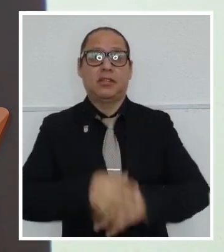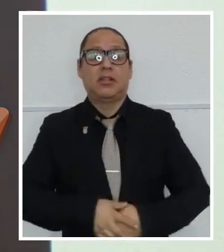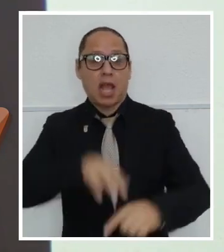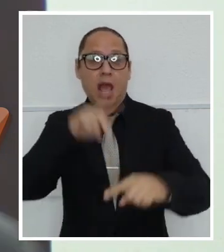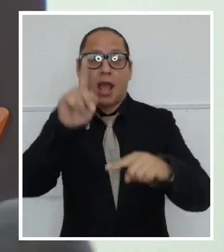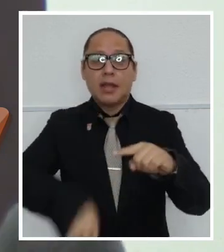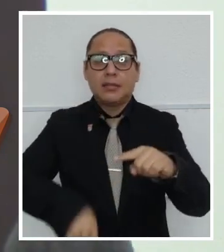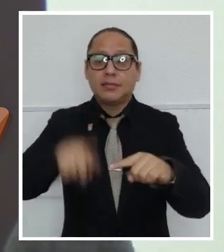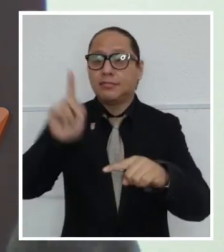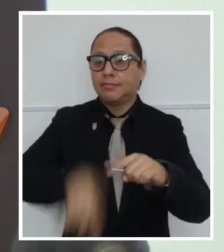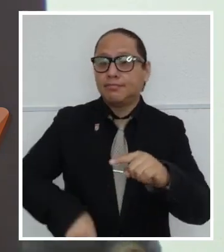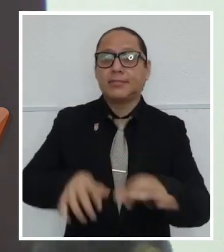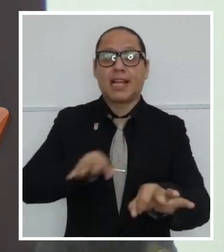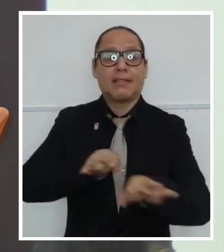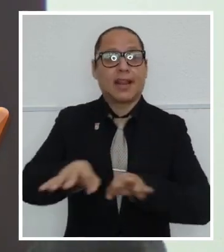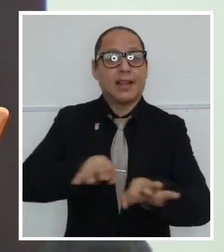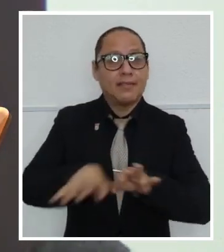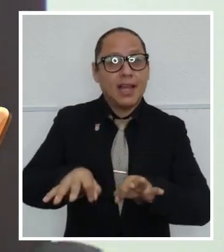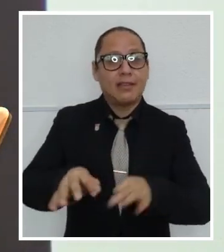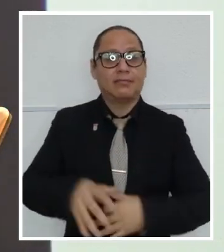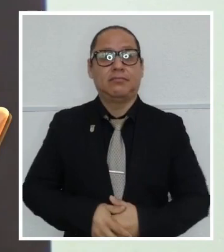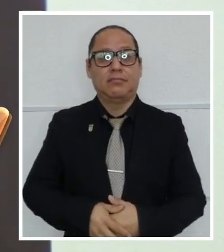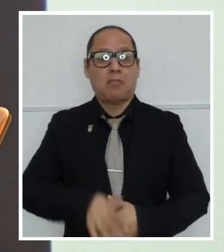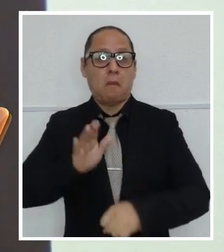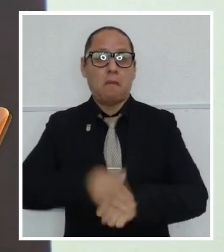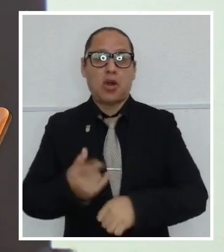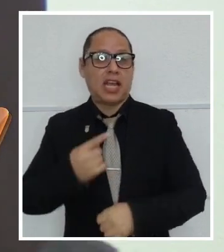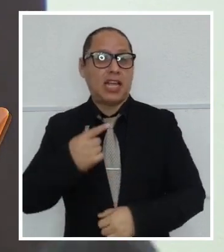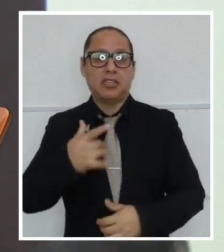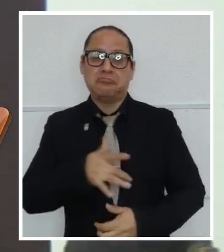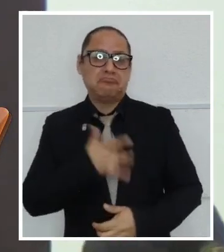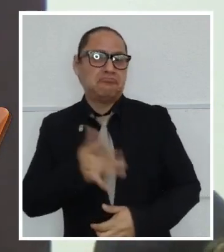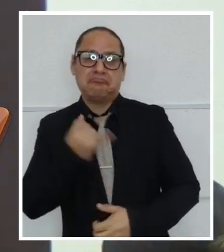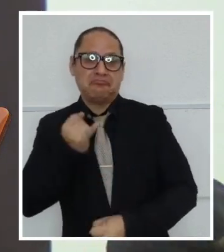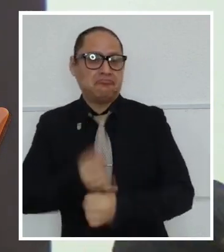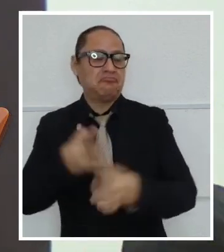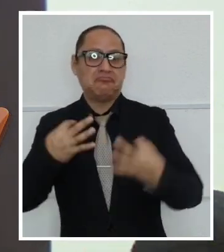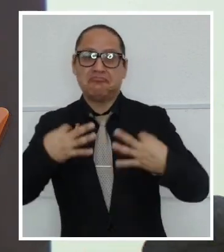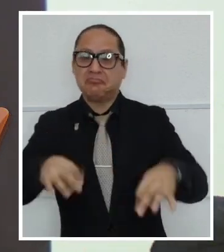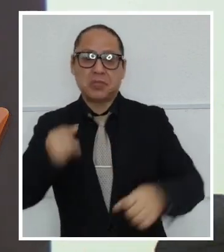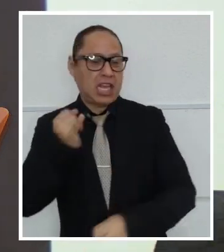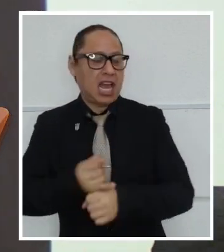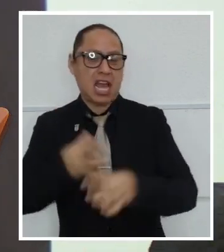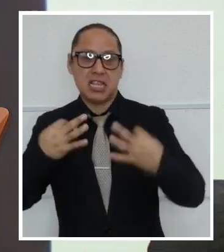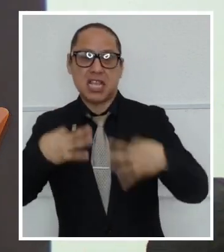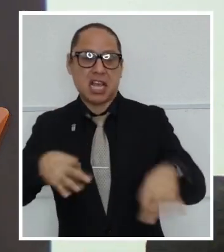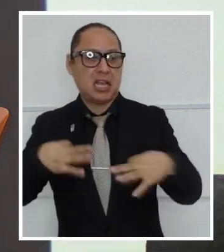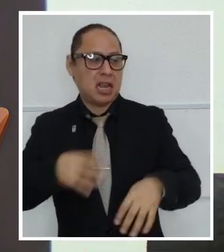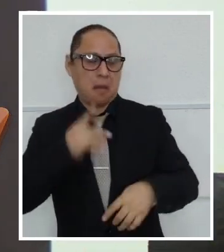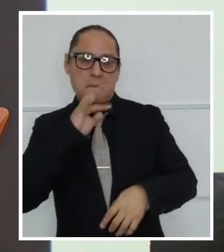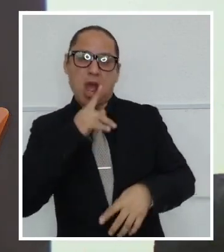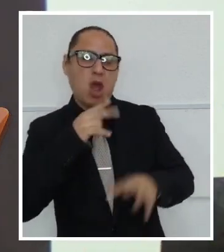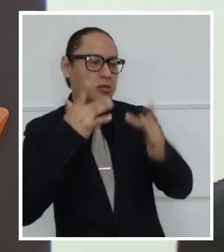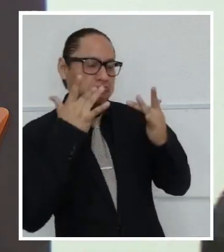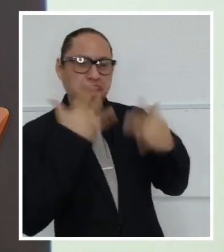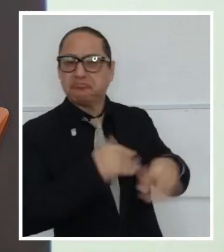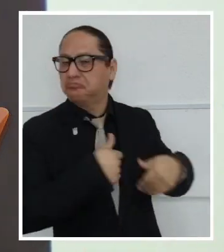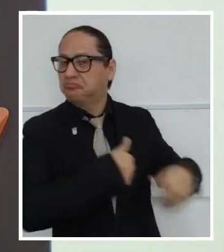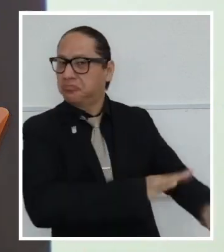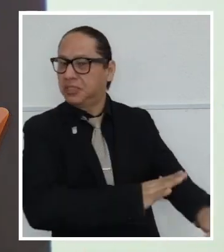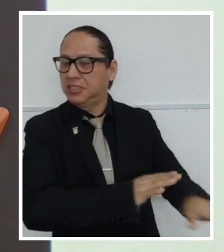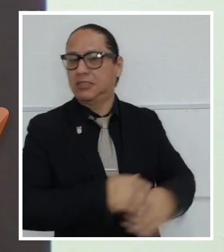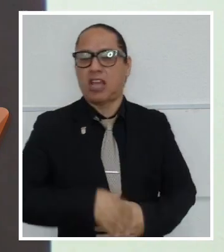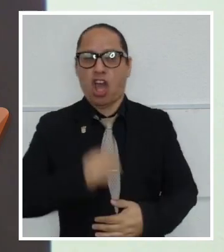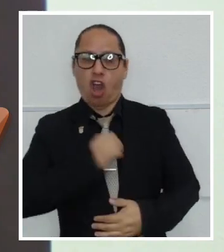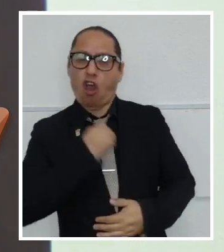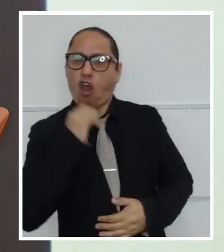quitando nuestra fuente de ingreso y a pesar de que nos han atacado por tantos siglos no logran doblegar Ese